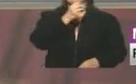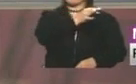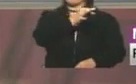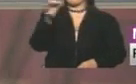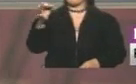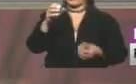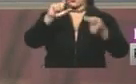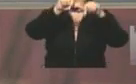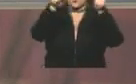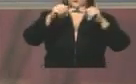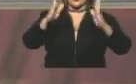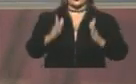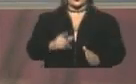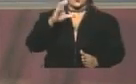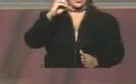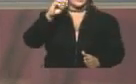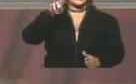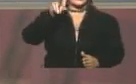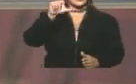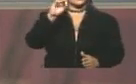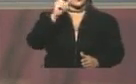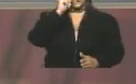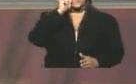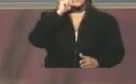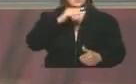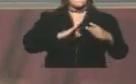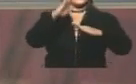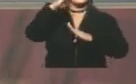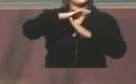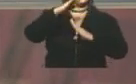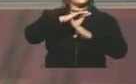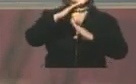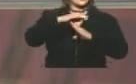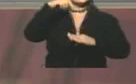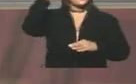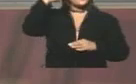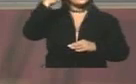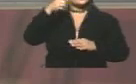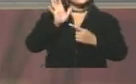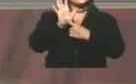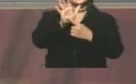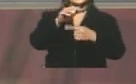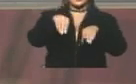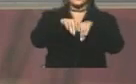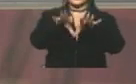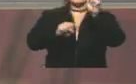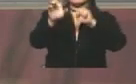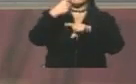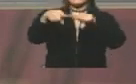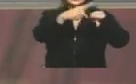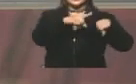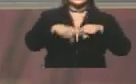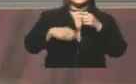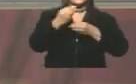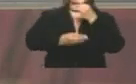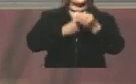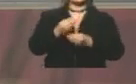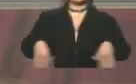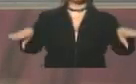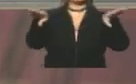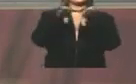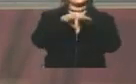extraordinario cultor. Se trata de Carlos García. Nos vamos a la pausa entonces con su mensaje. Ya volvemos con más de Entre Iguales, porque entendiendo la